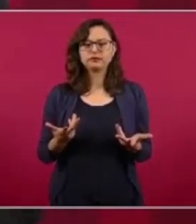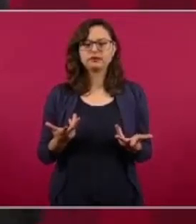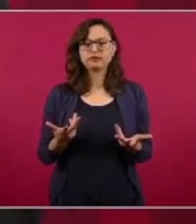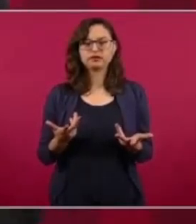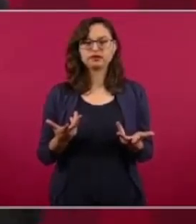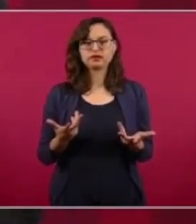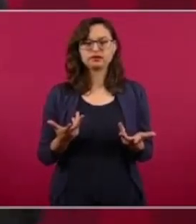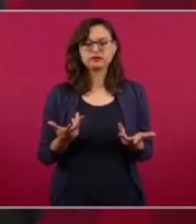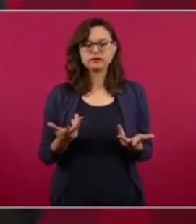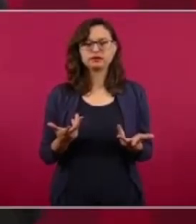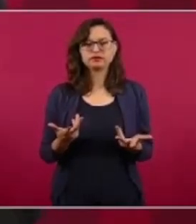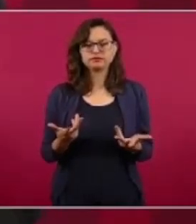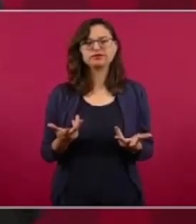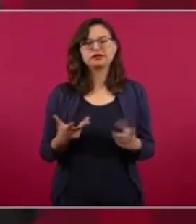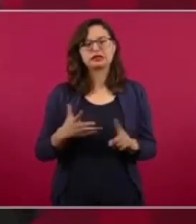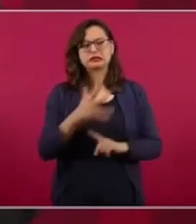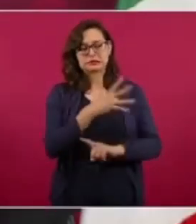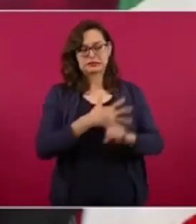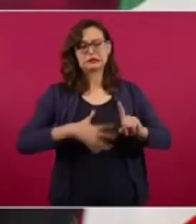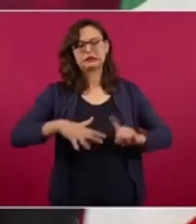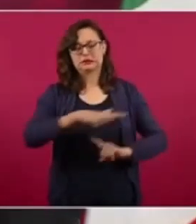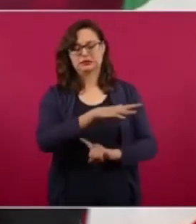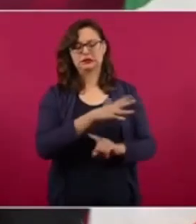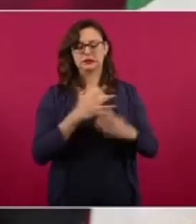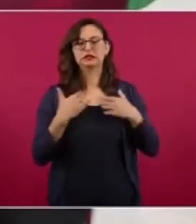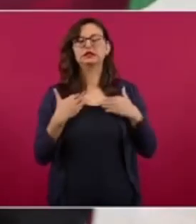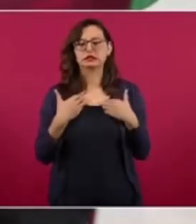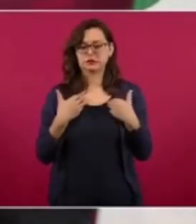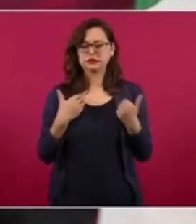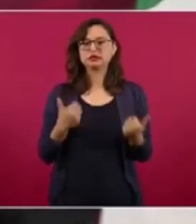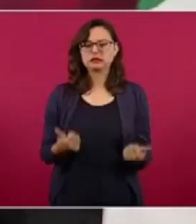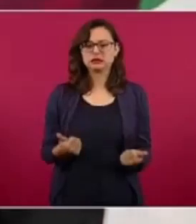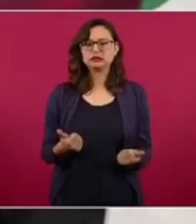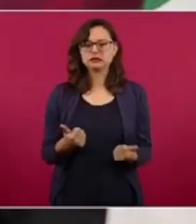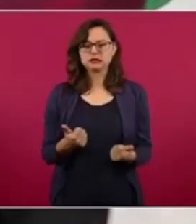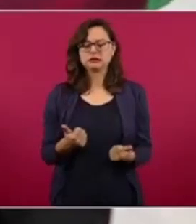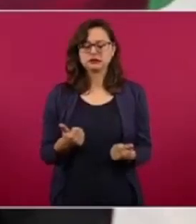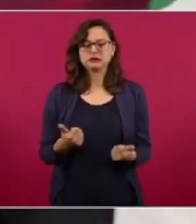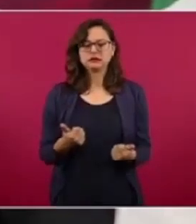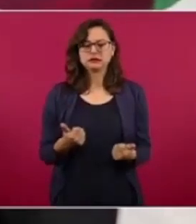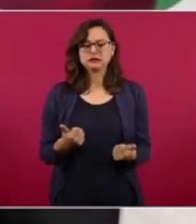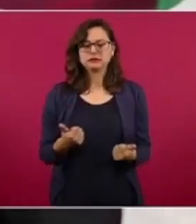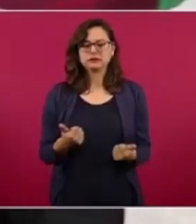entiendo su situación, pero